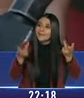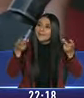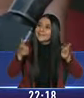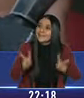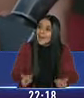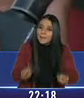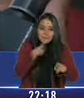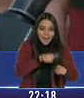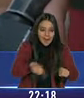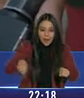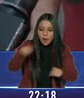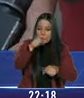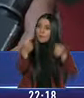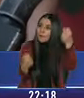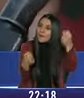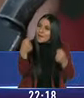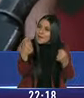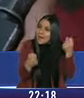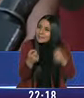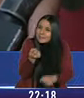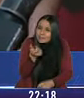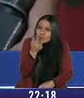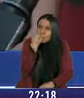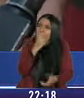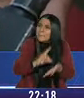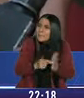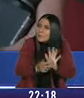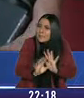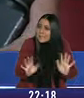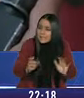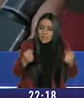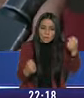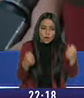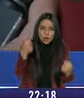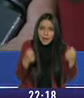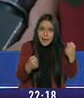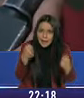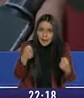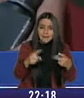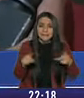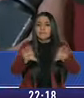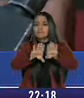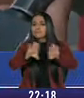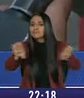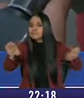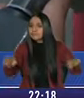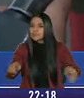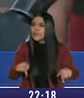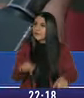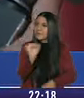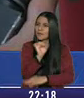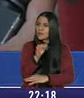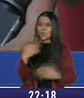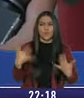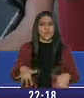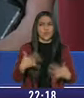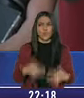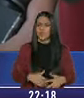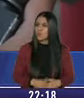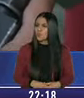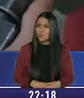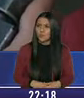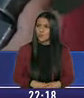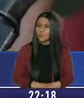cuestión ni siquiera fue un minuto. Se llevaron el volante, el tablero de un vehículo aquí, o sea, estamos